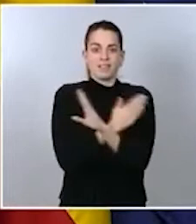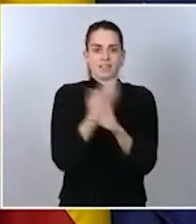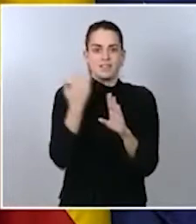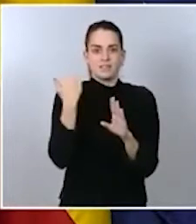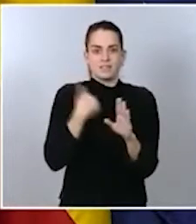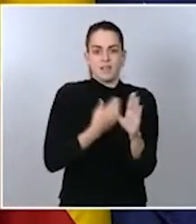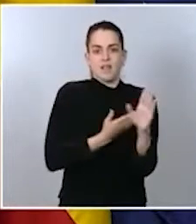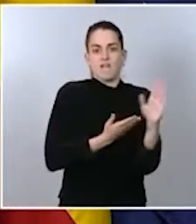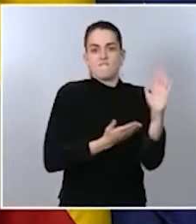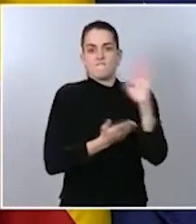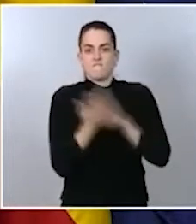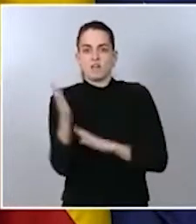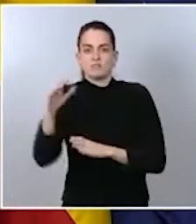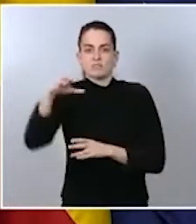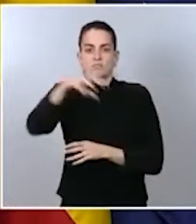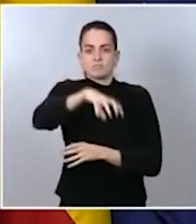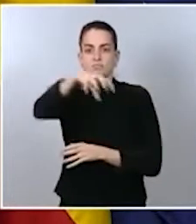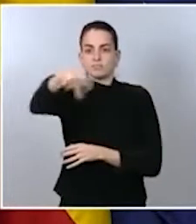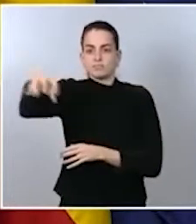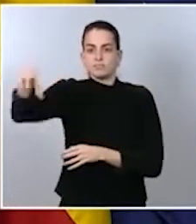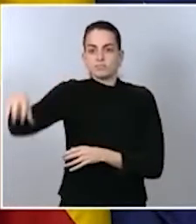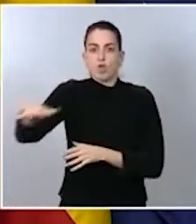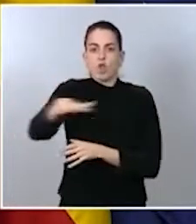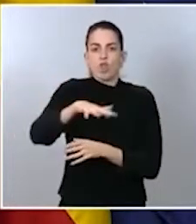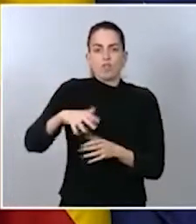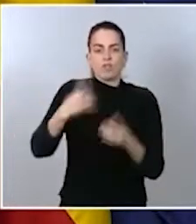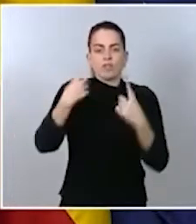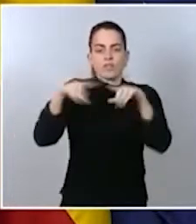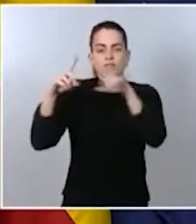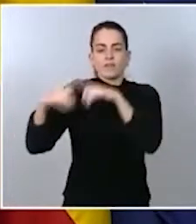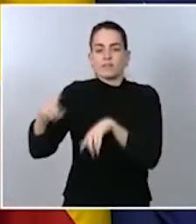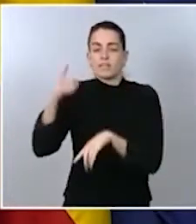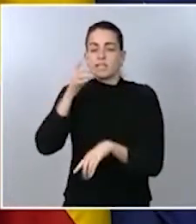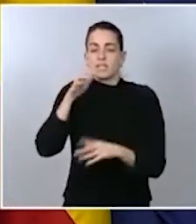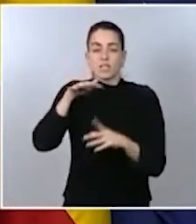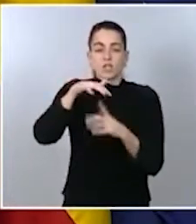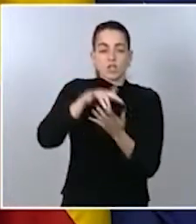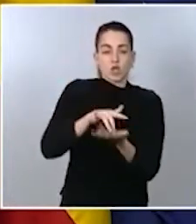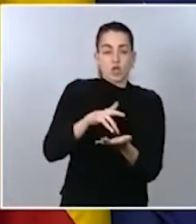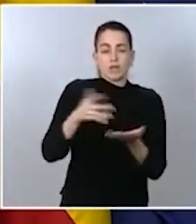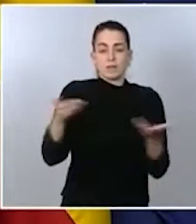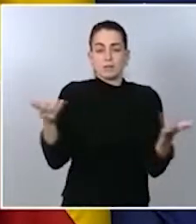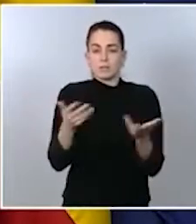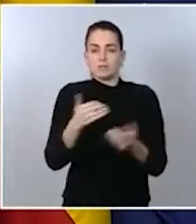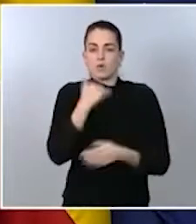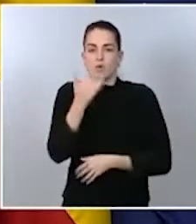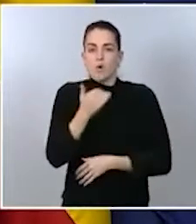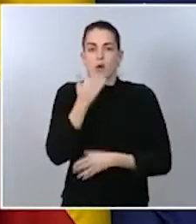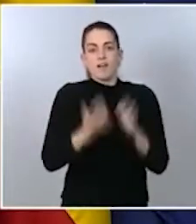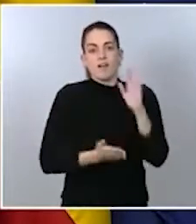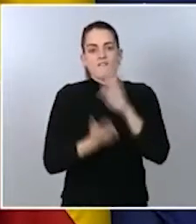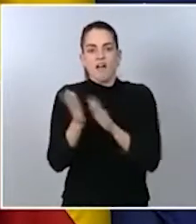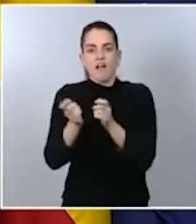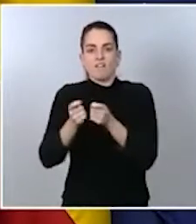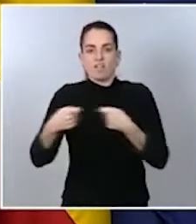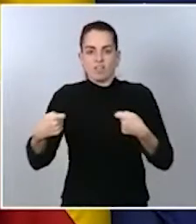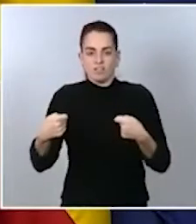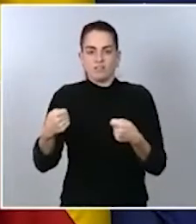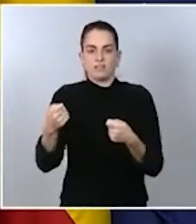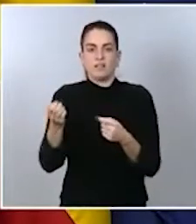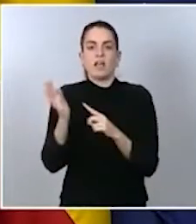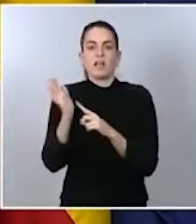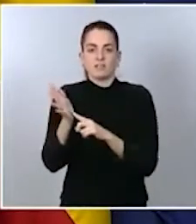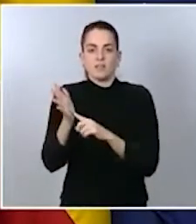emergencias que se estaban definiendo a la zona de albacete a la zona de castilla la-mancha para poder actuar